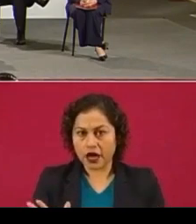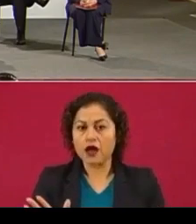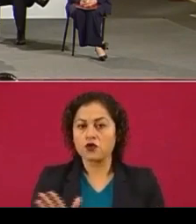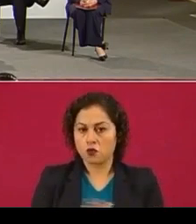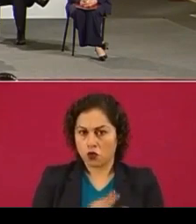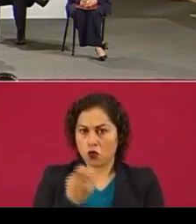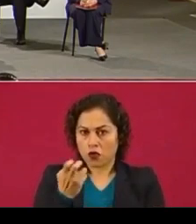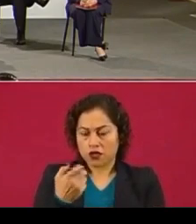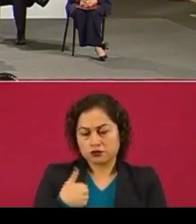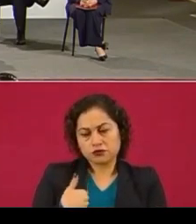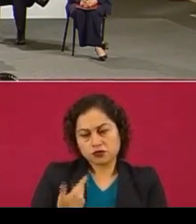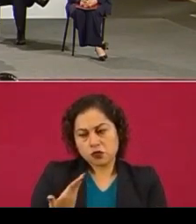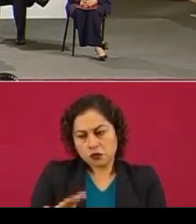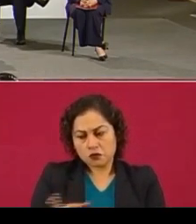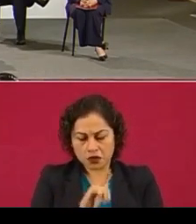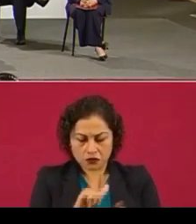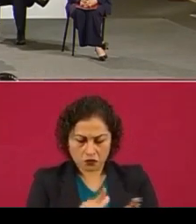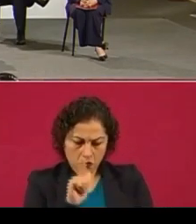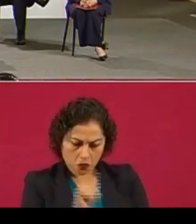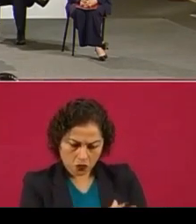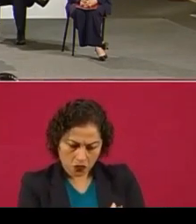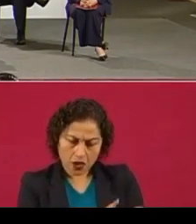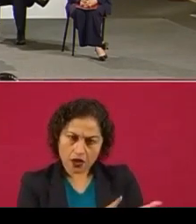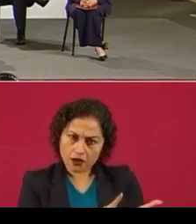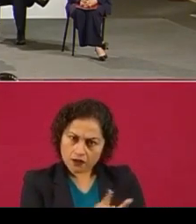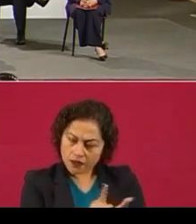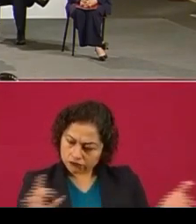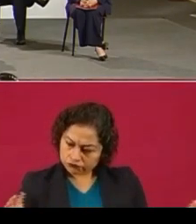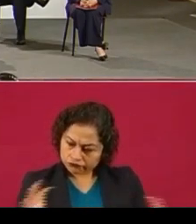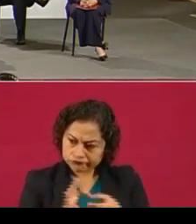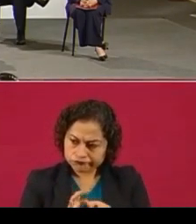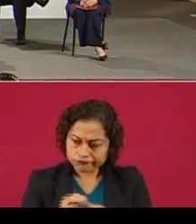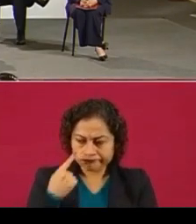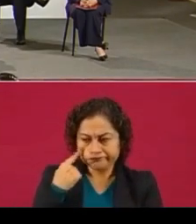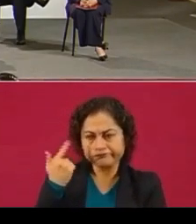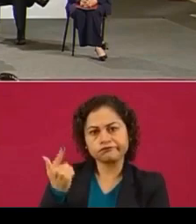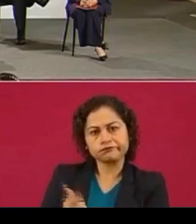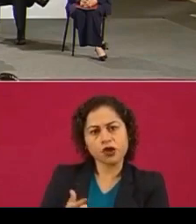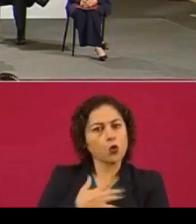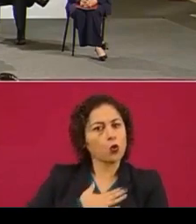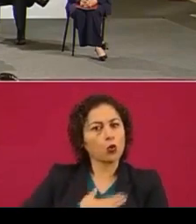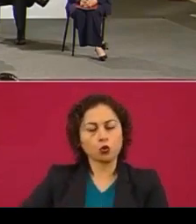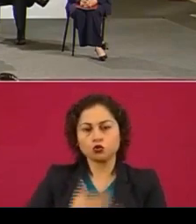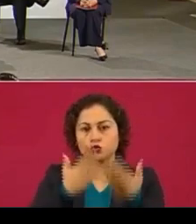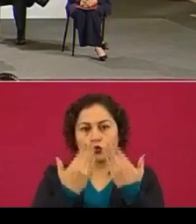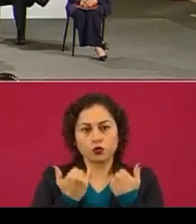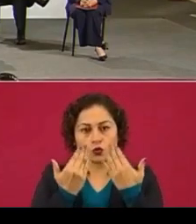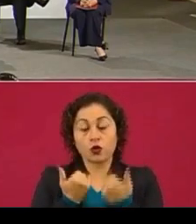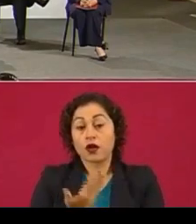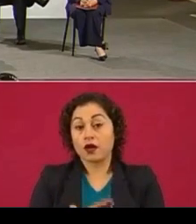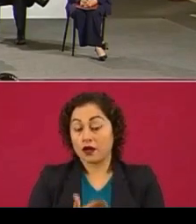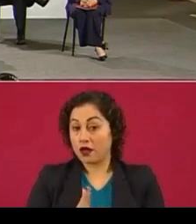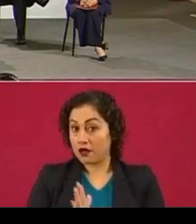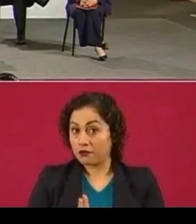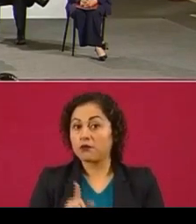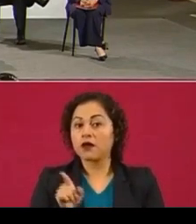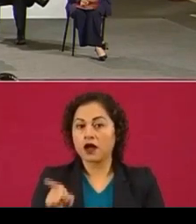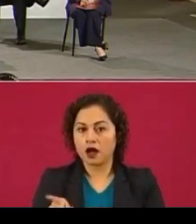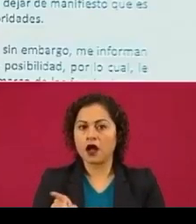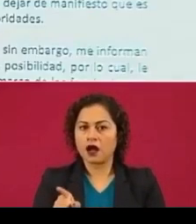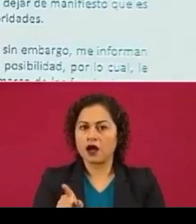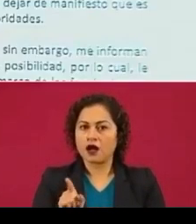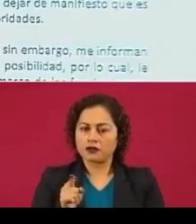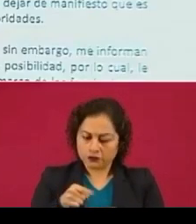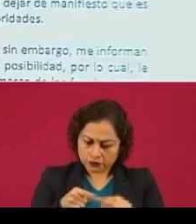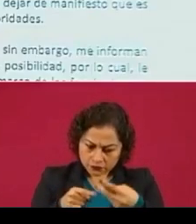por apego ortodoxo al derecho, se está cometiendo una gran injusticia. Además, hay resoluciones jurídicas que prueban el